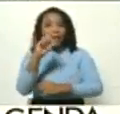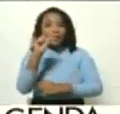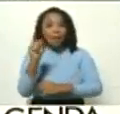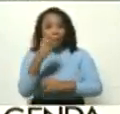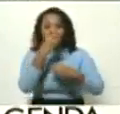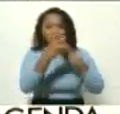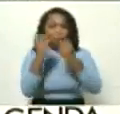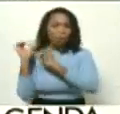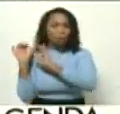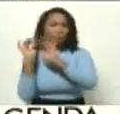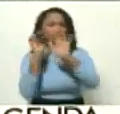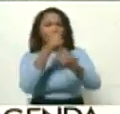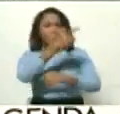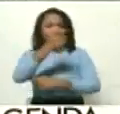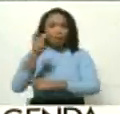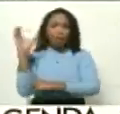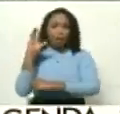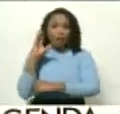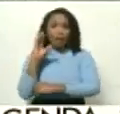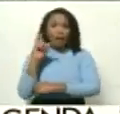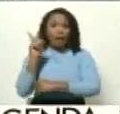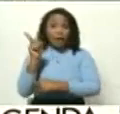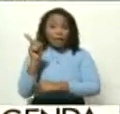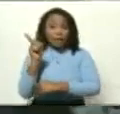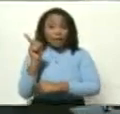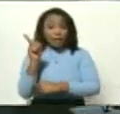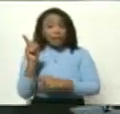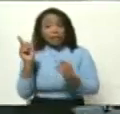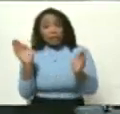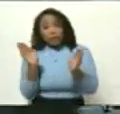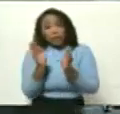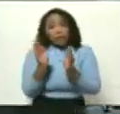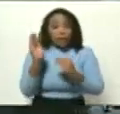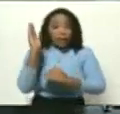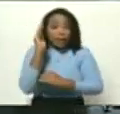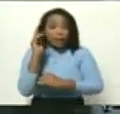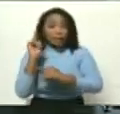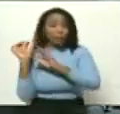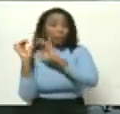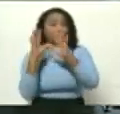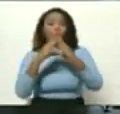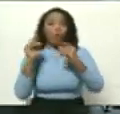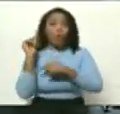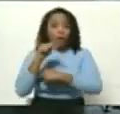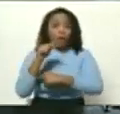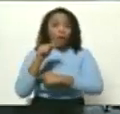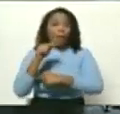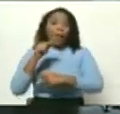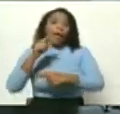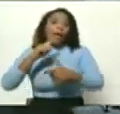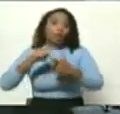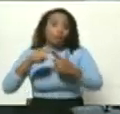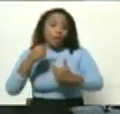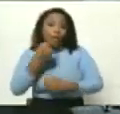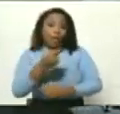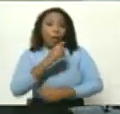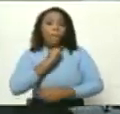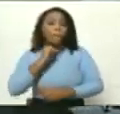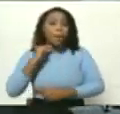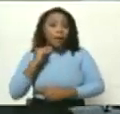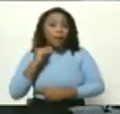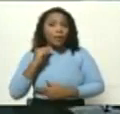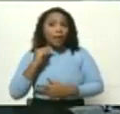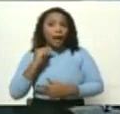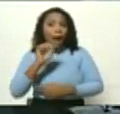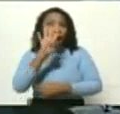de los caraqueños, pues se queda pequeña, y vamos a hacer esa misa a las 4 de la tarde, nos dijo el padre,